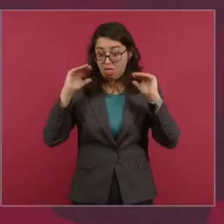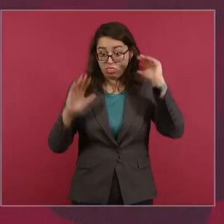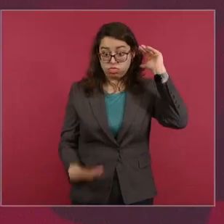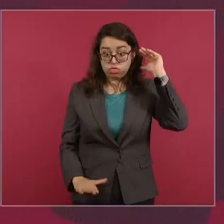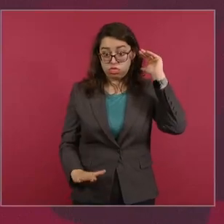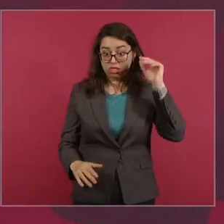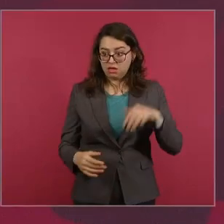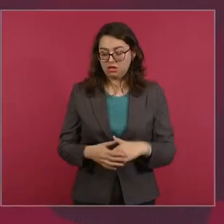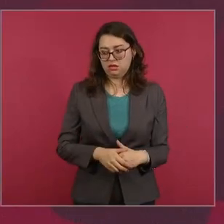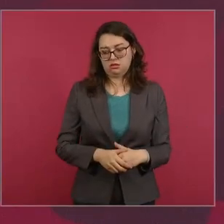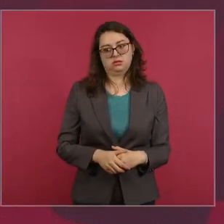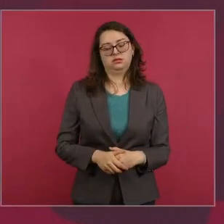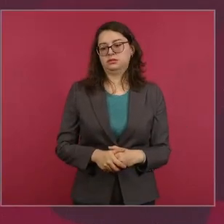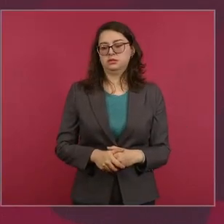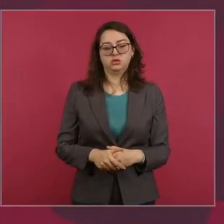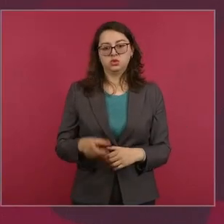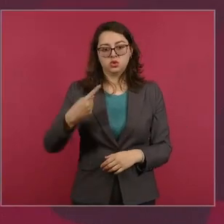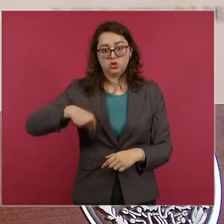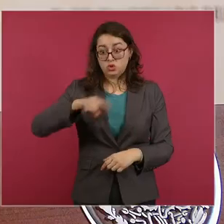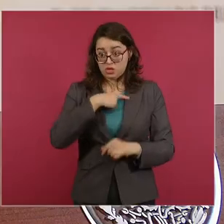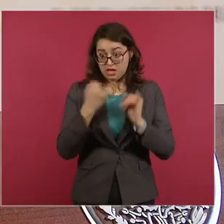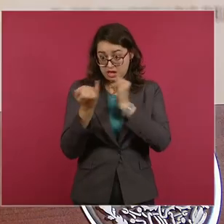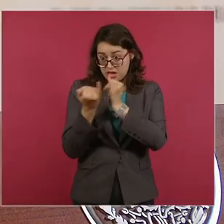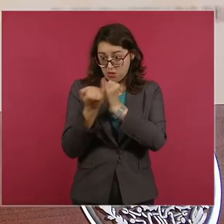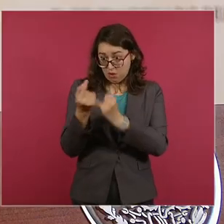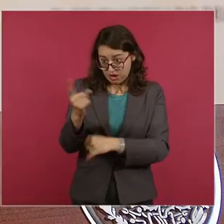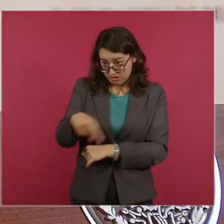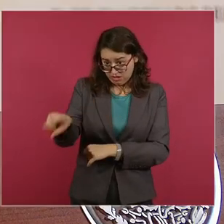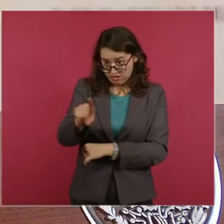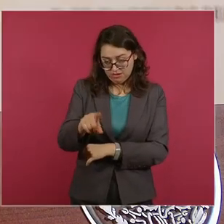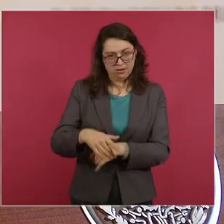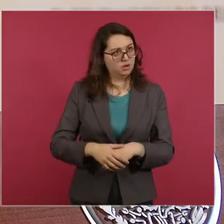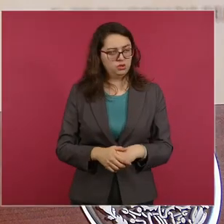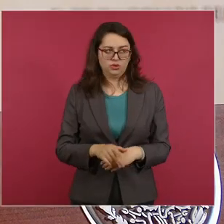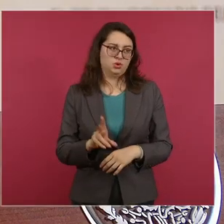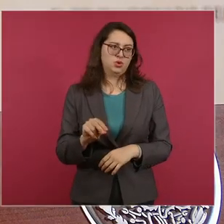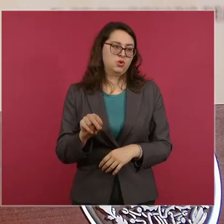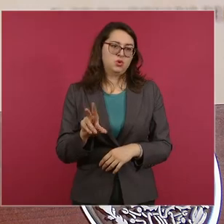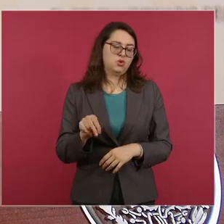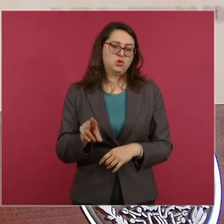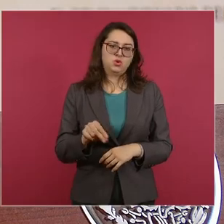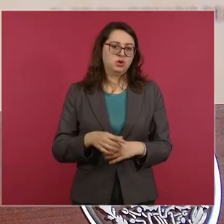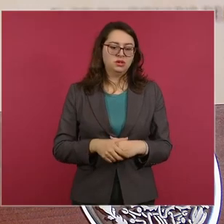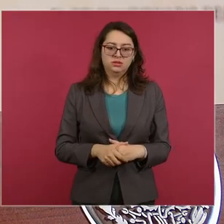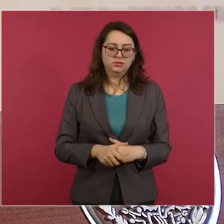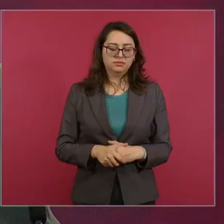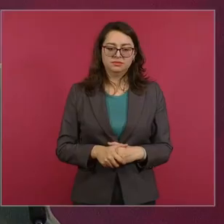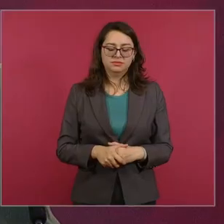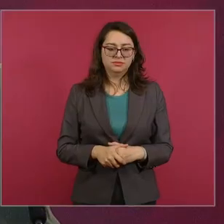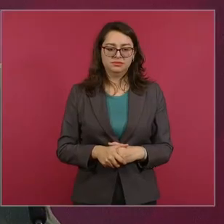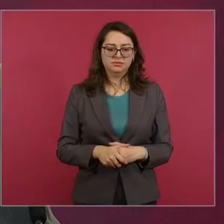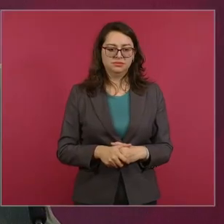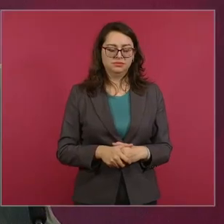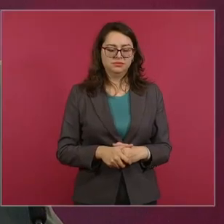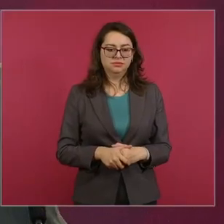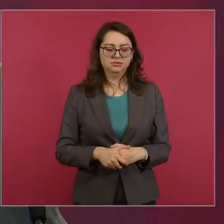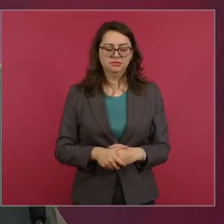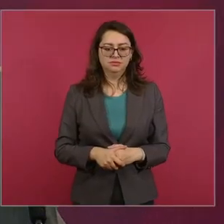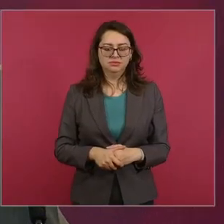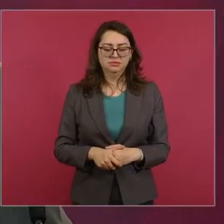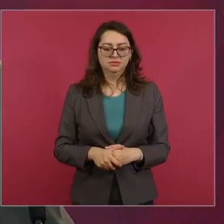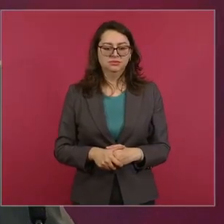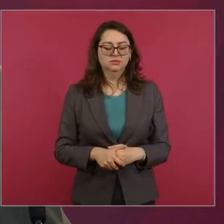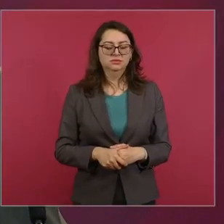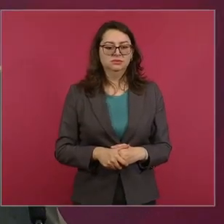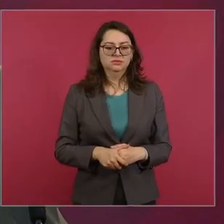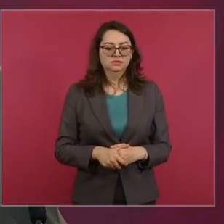iguales pero además